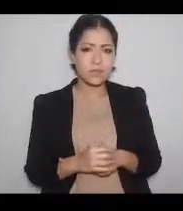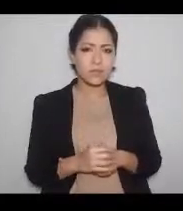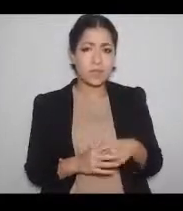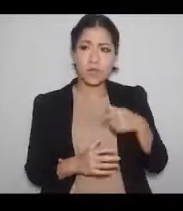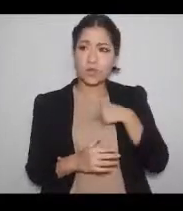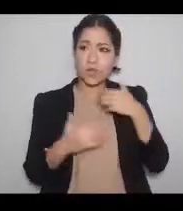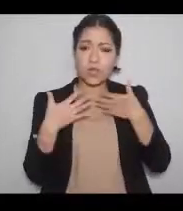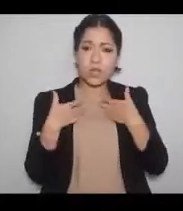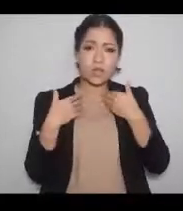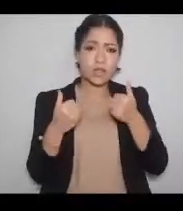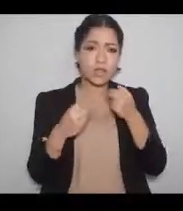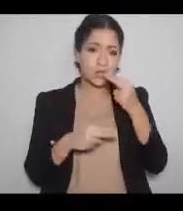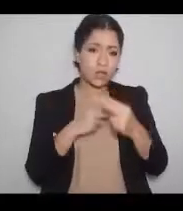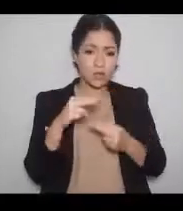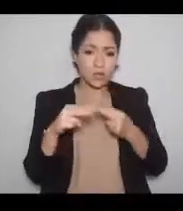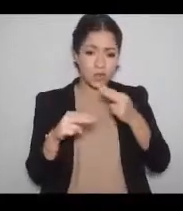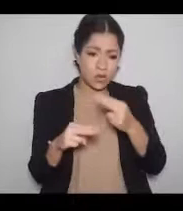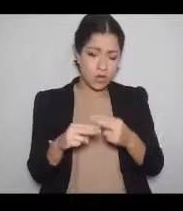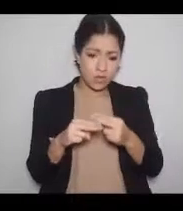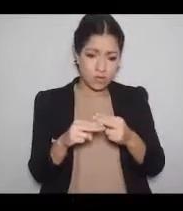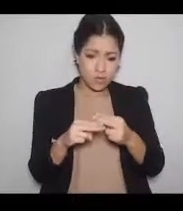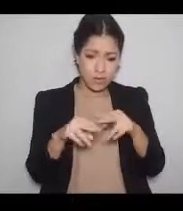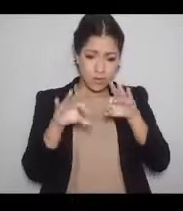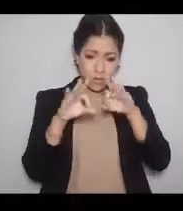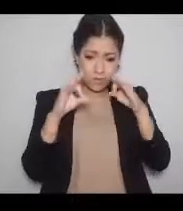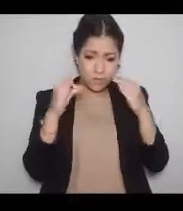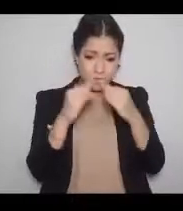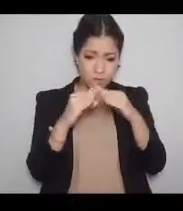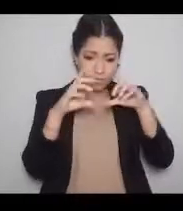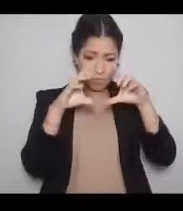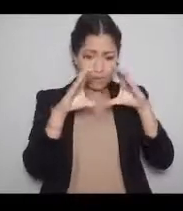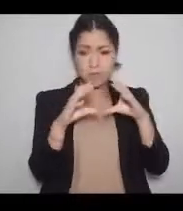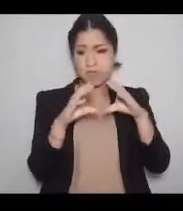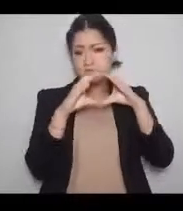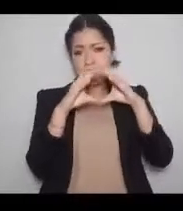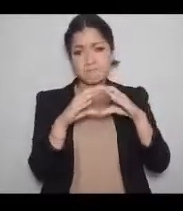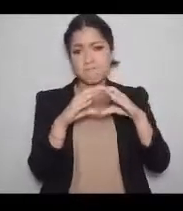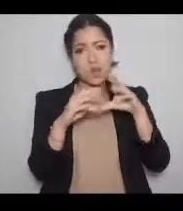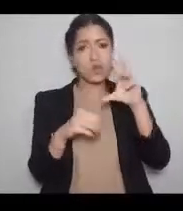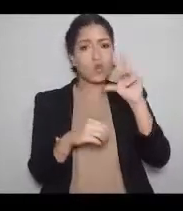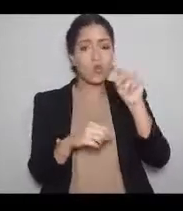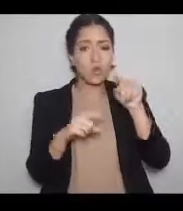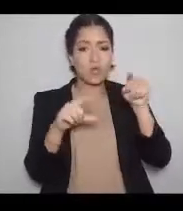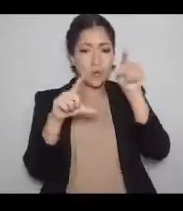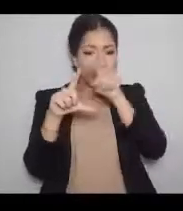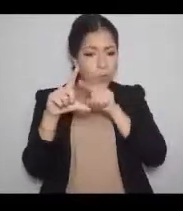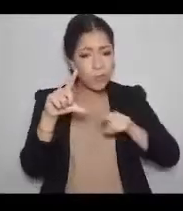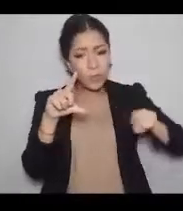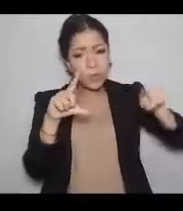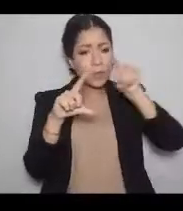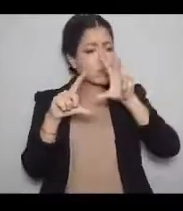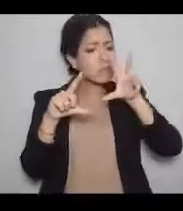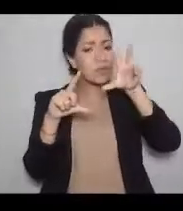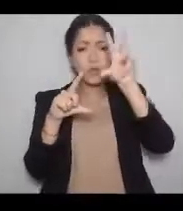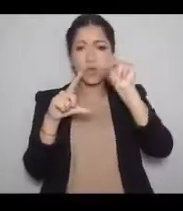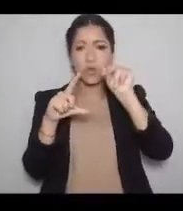Por un momento pensé que Dios había creado la figura de un huevo de la cual todo se generaba.